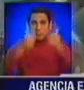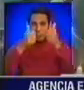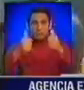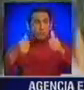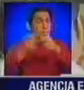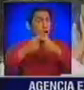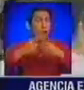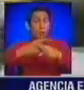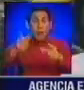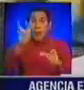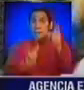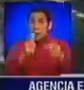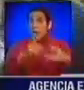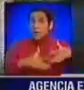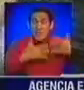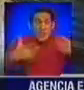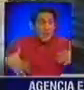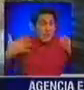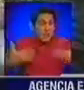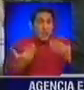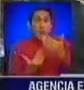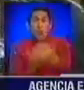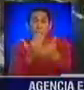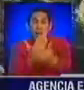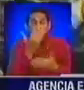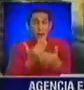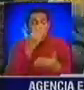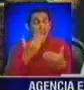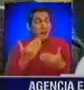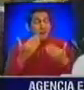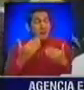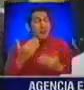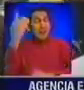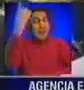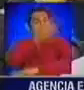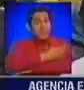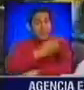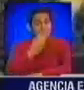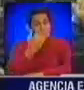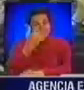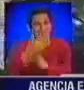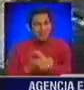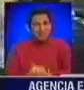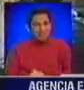El salón se llenó de emoción tras esta nueva experiencia espacial.